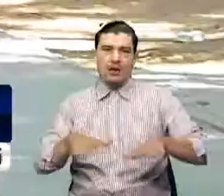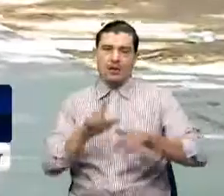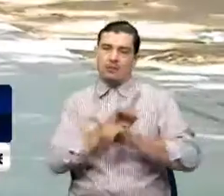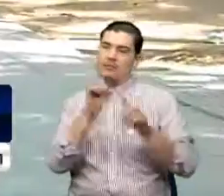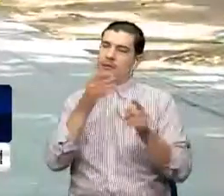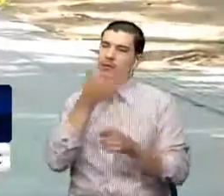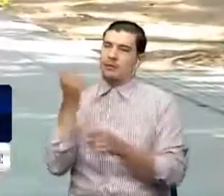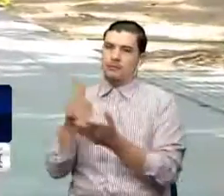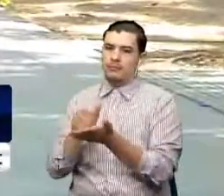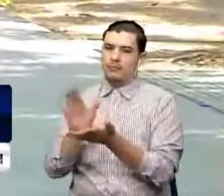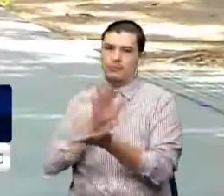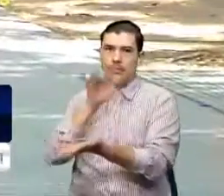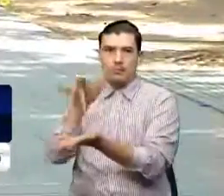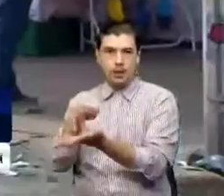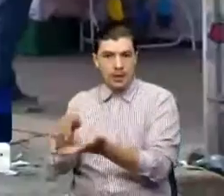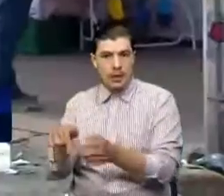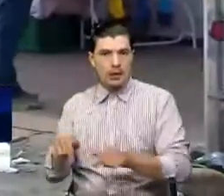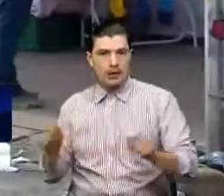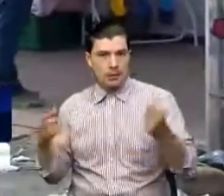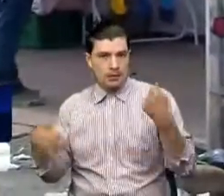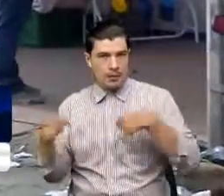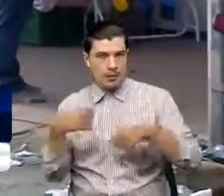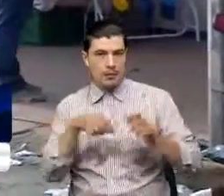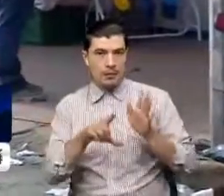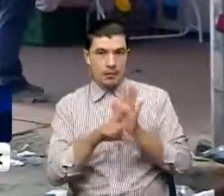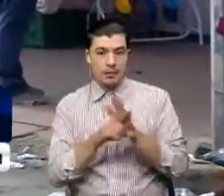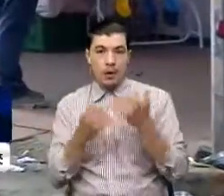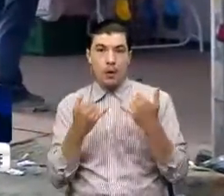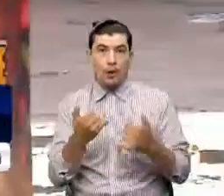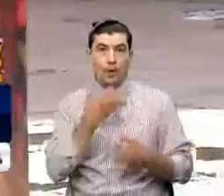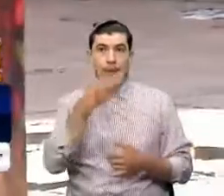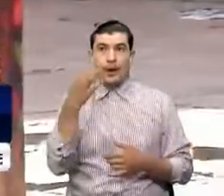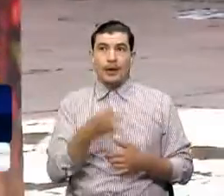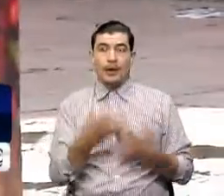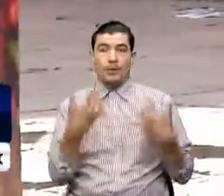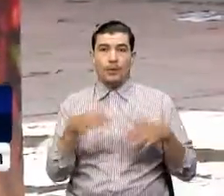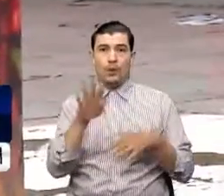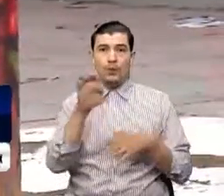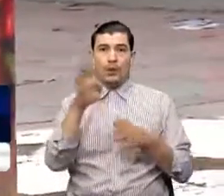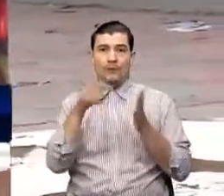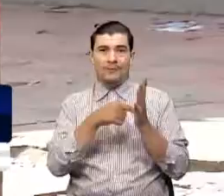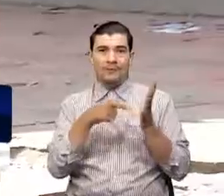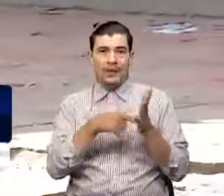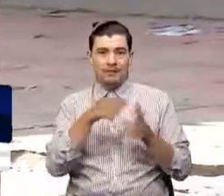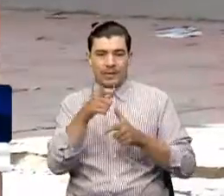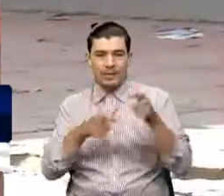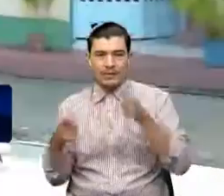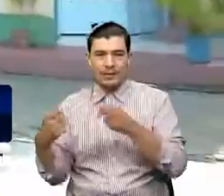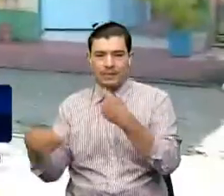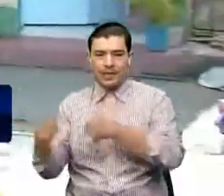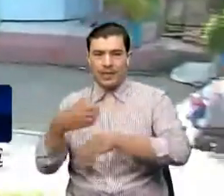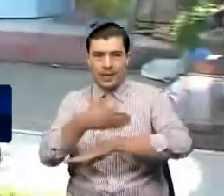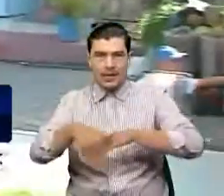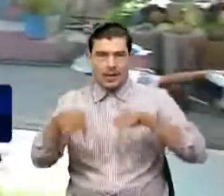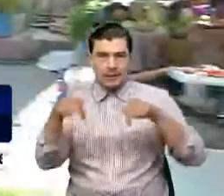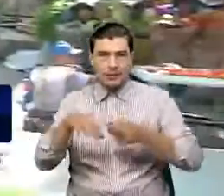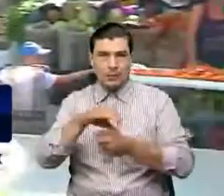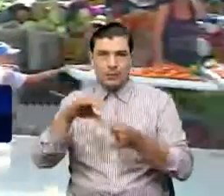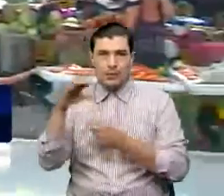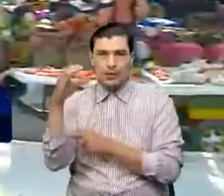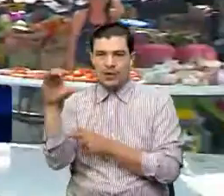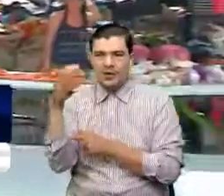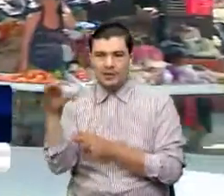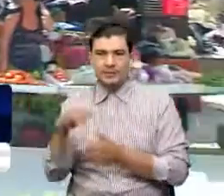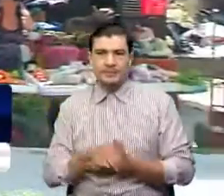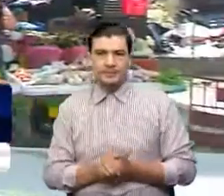importante zona neurálgica de cúcuta lo cierto es que hoy por hoy hay más de 9000 vendedores informales en cúcuta y área metropolitana según